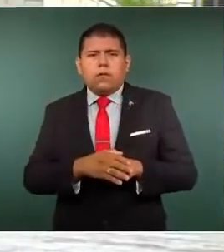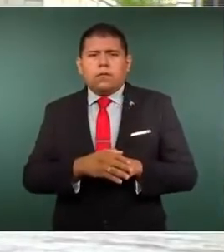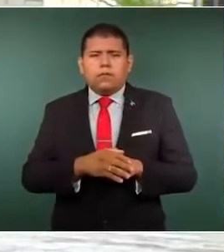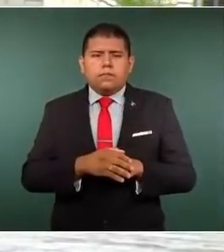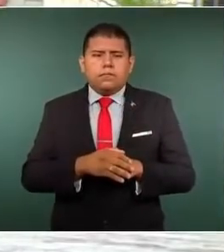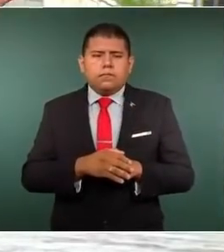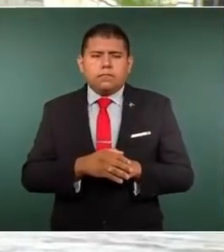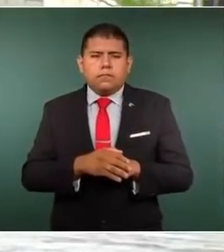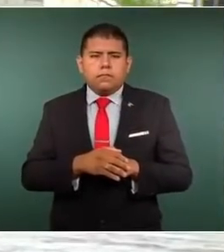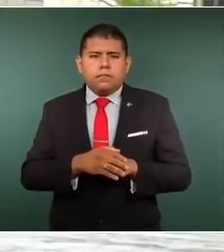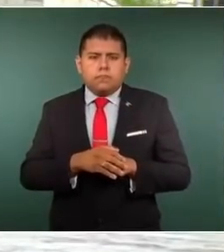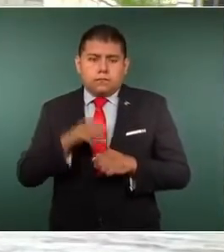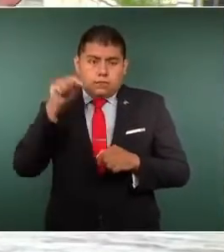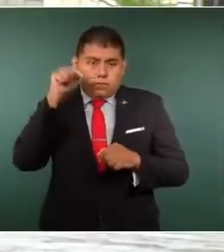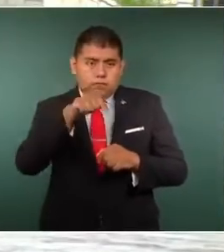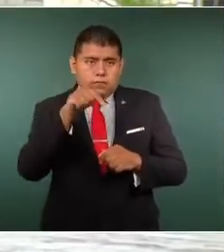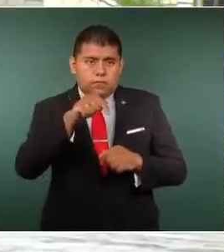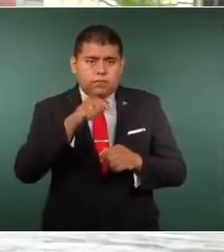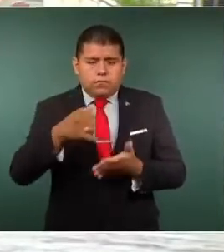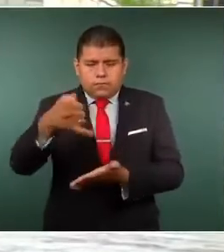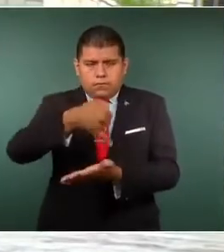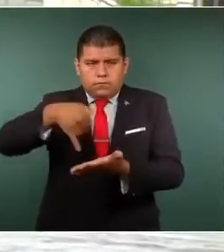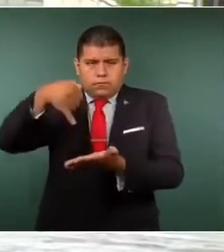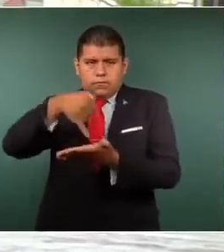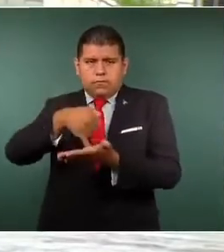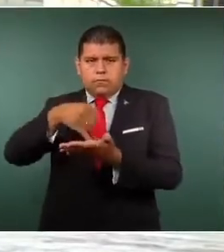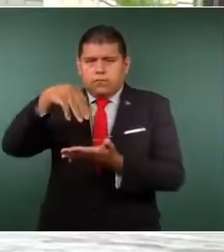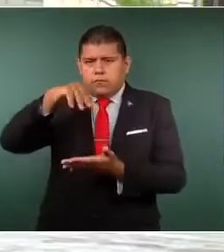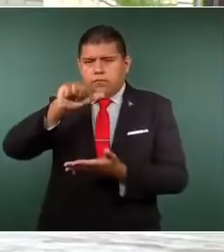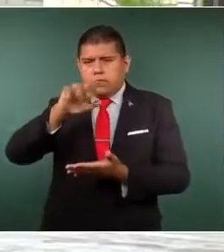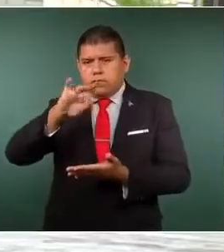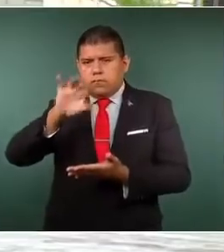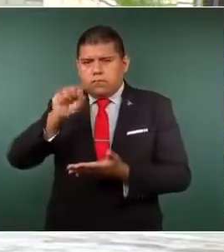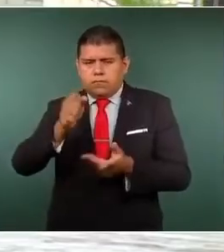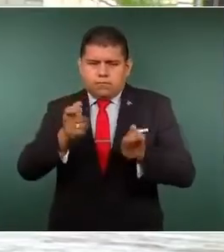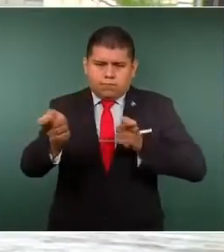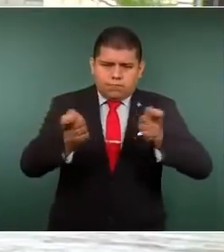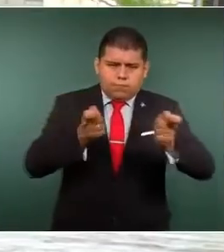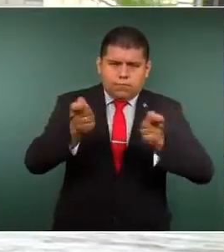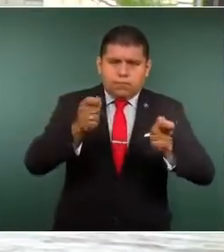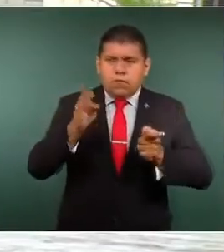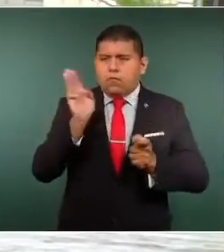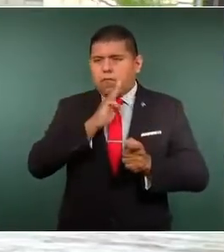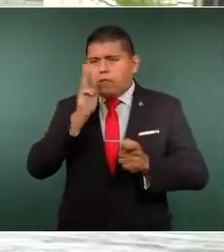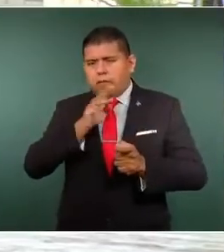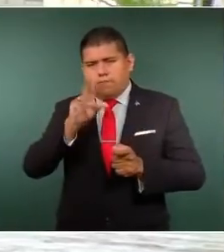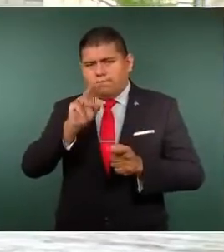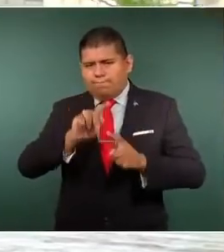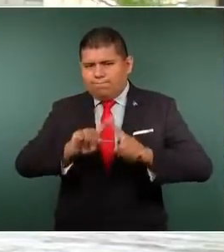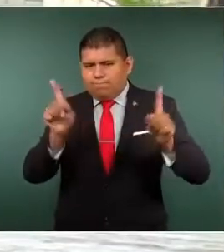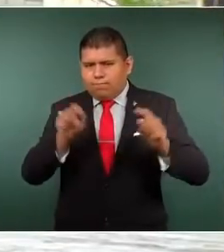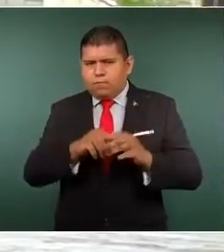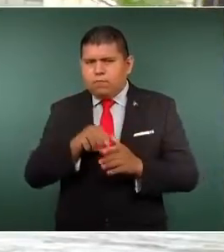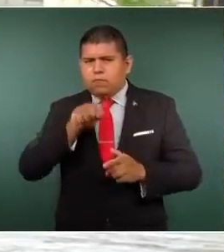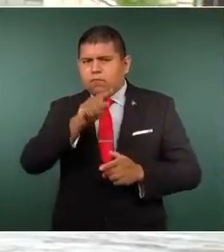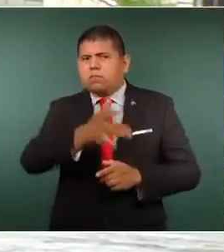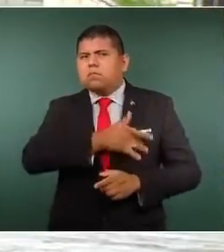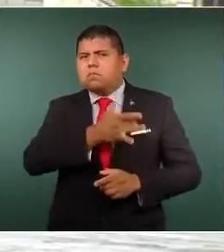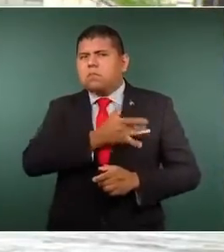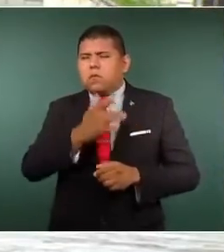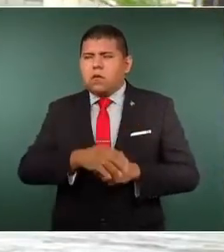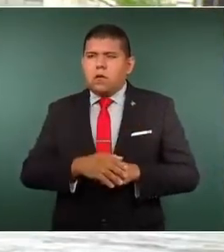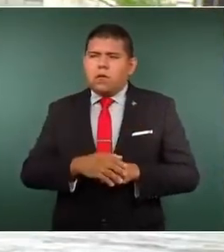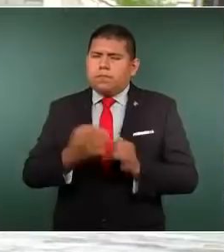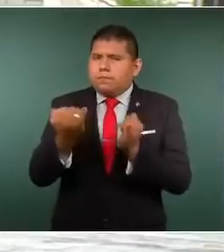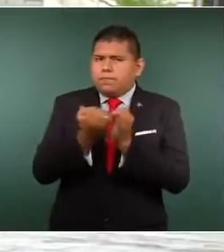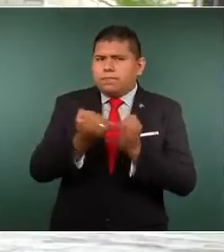desde donde islas marías se esté administrando y no de mazatlán no sé que le parezca esta propuesta y